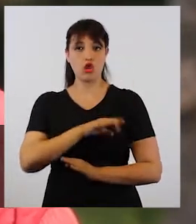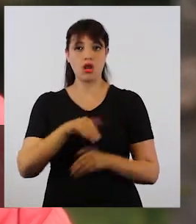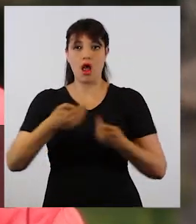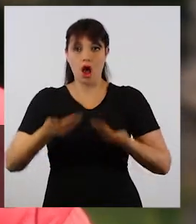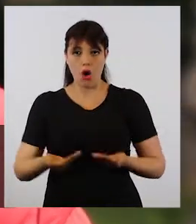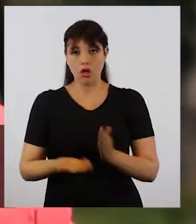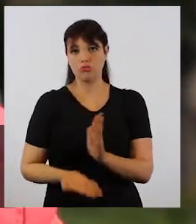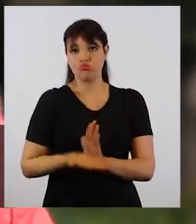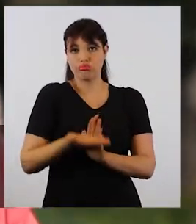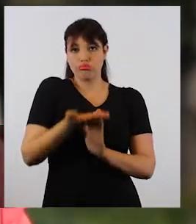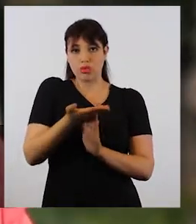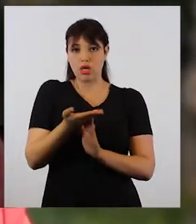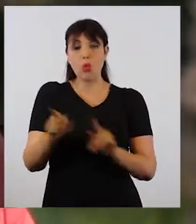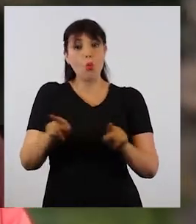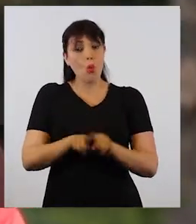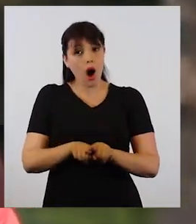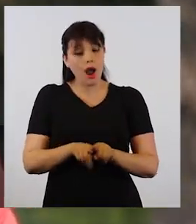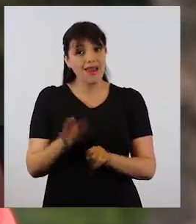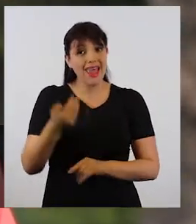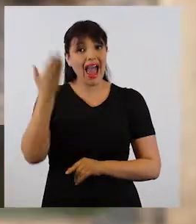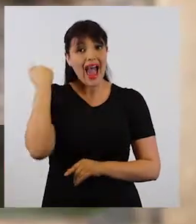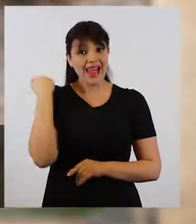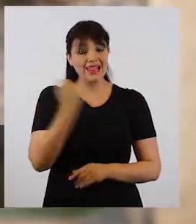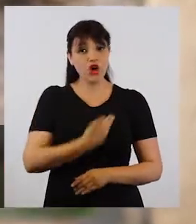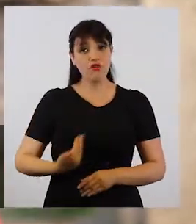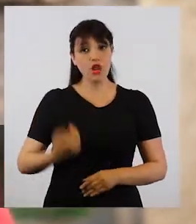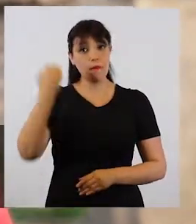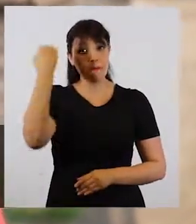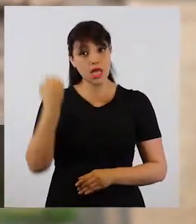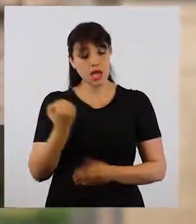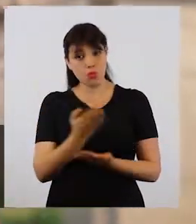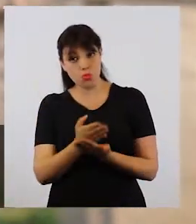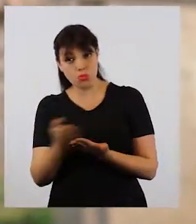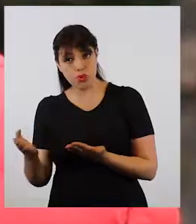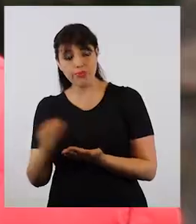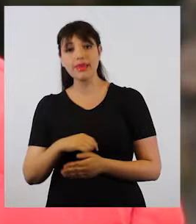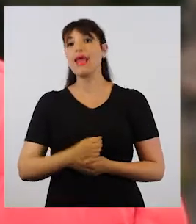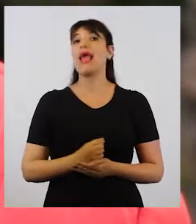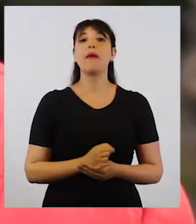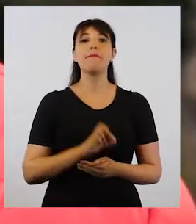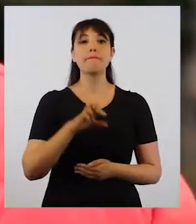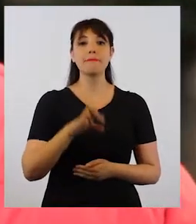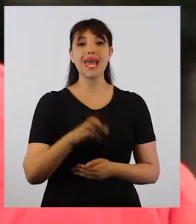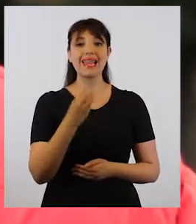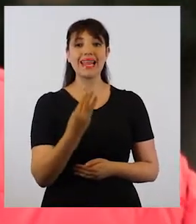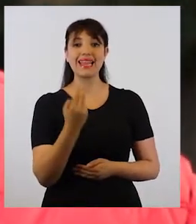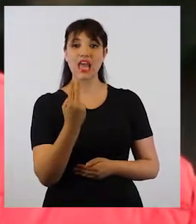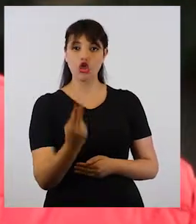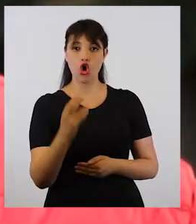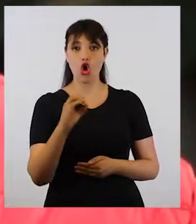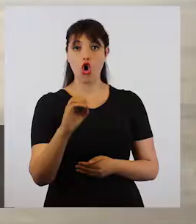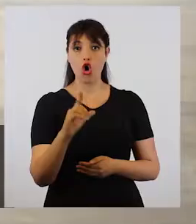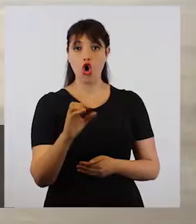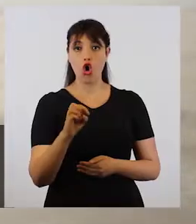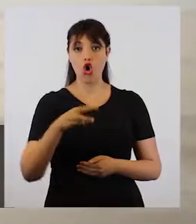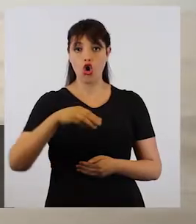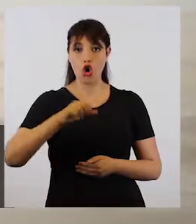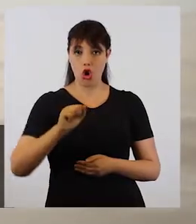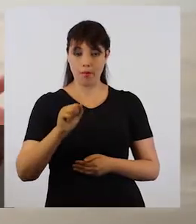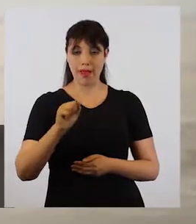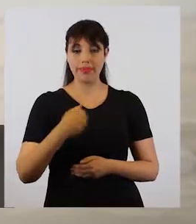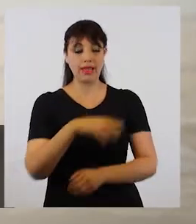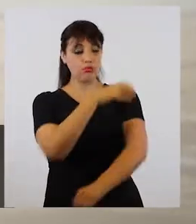ahora y ya tal como se terminó por el 7 por ciento del gobierno anterior del presidente liberal de 32 juan antonio coloma de